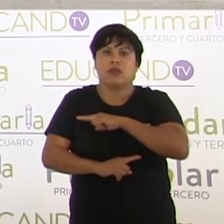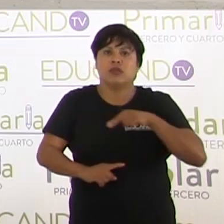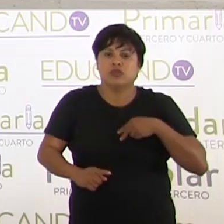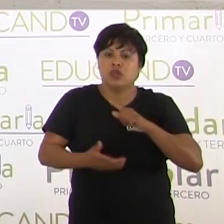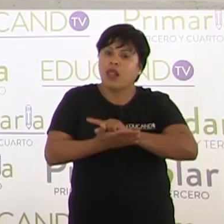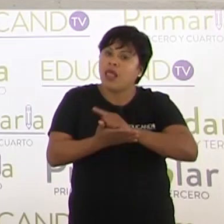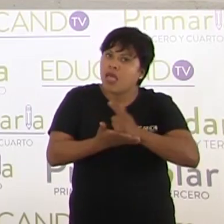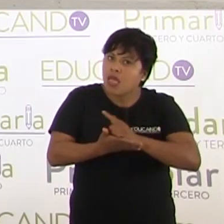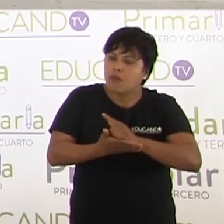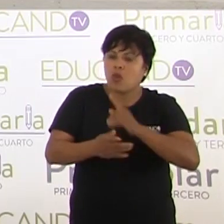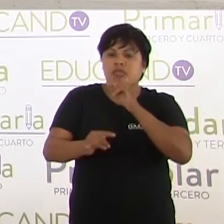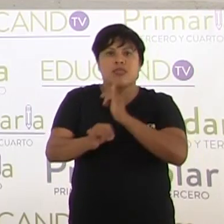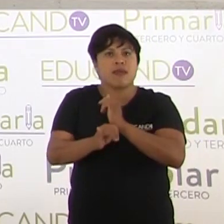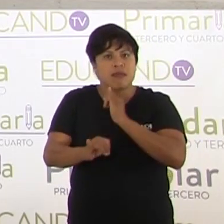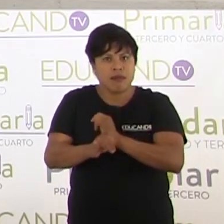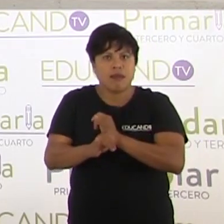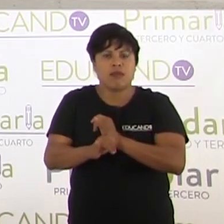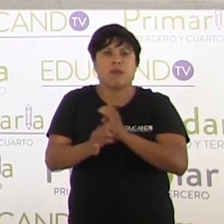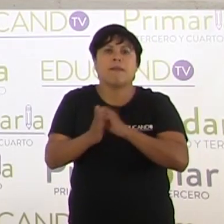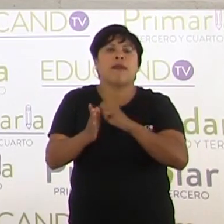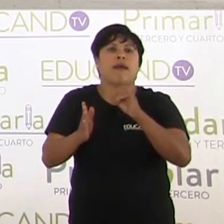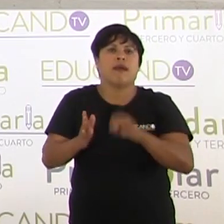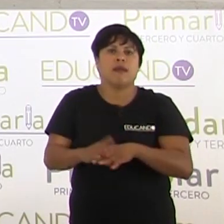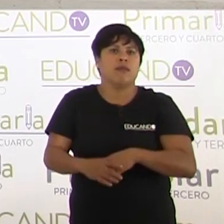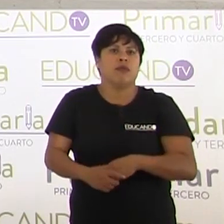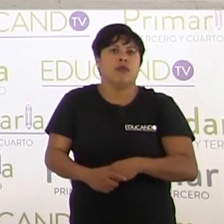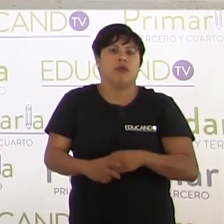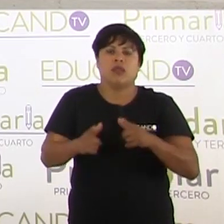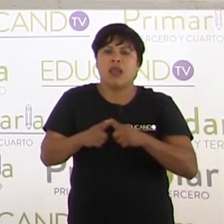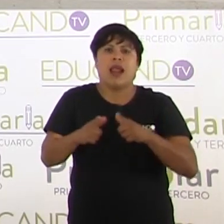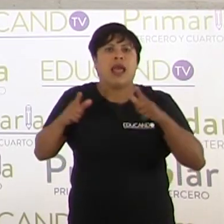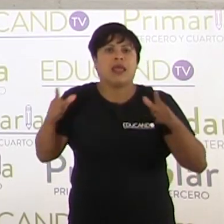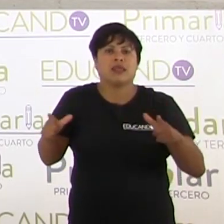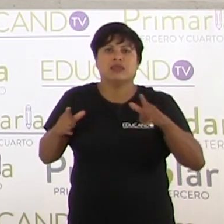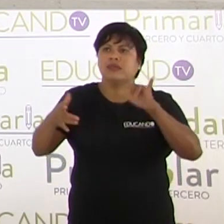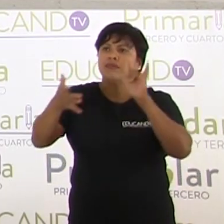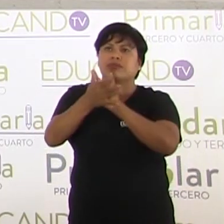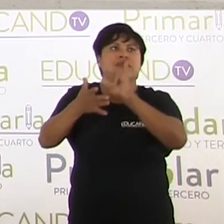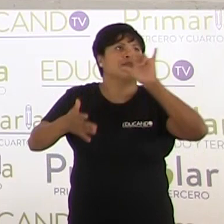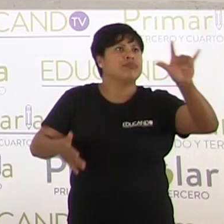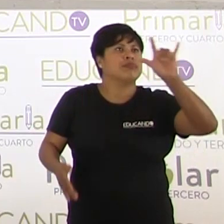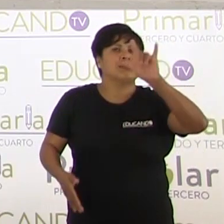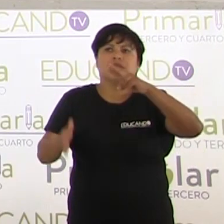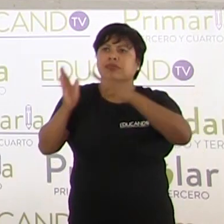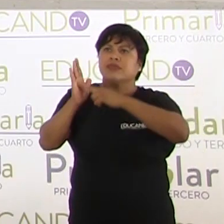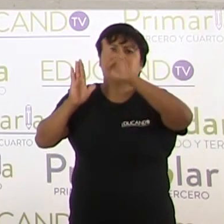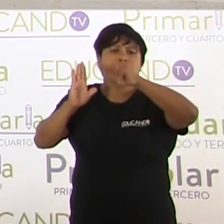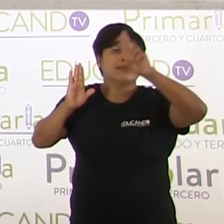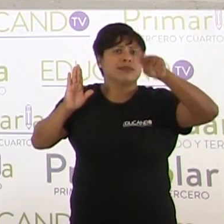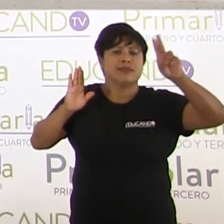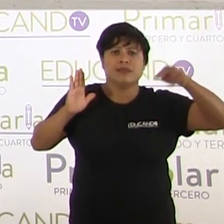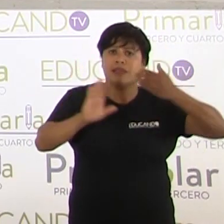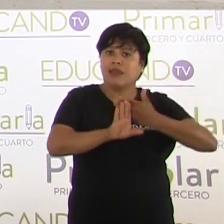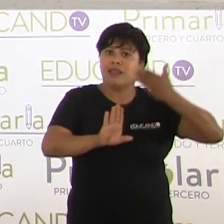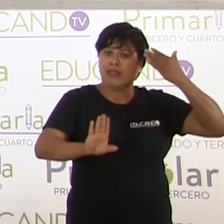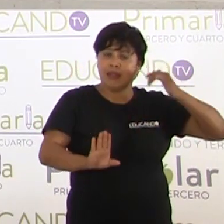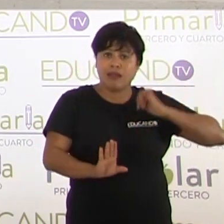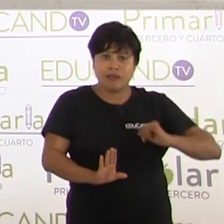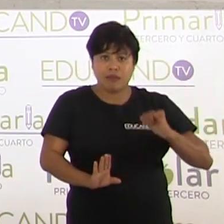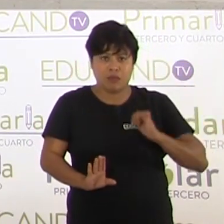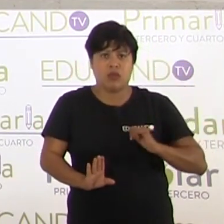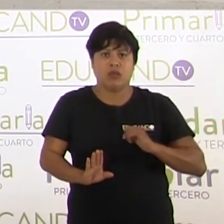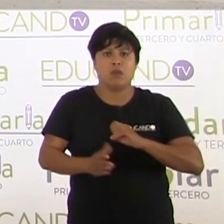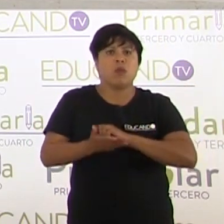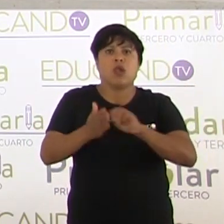nuestros libros, en internet. Por ejemplo, los grandes murales que se desarrollaron en la época, por ejemplo,